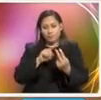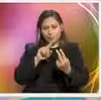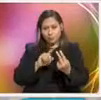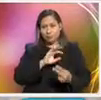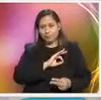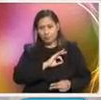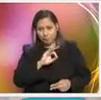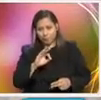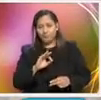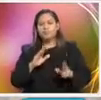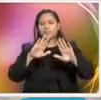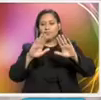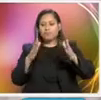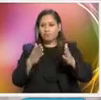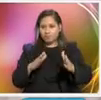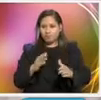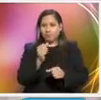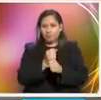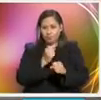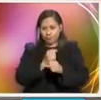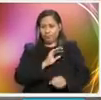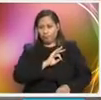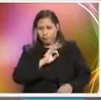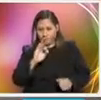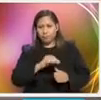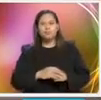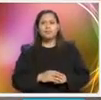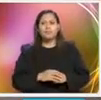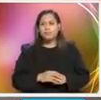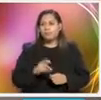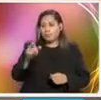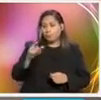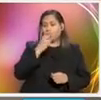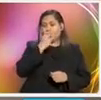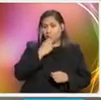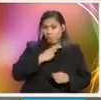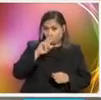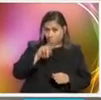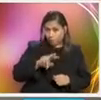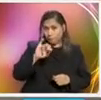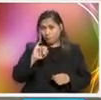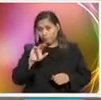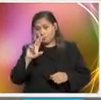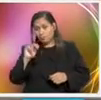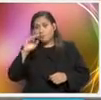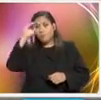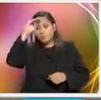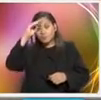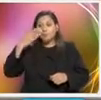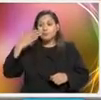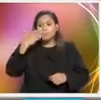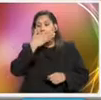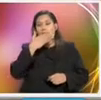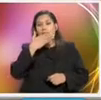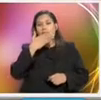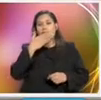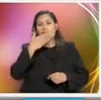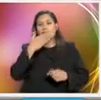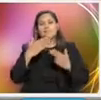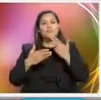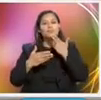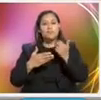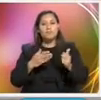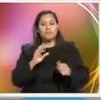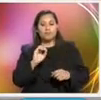¿no? Yo creo, no sé, y tú me vas a decir si es cierto o no, creemos que dieta sola nos sirve o a veces